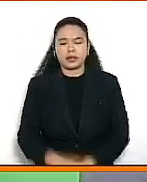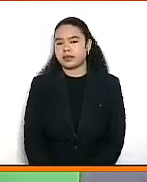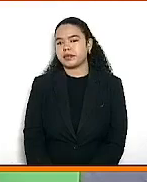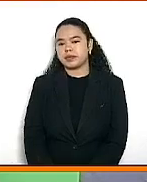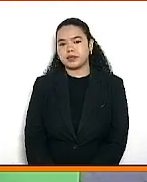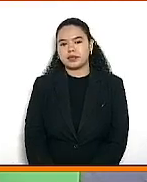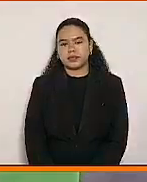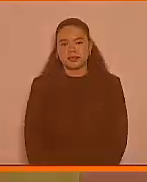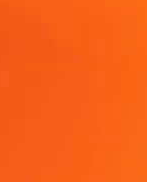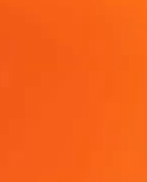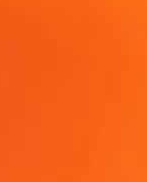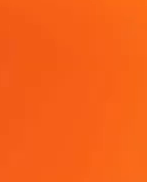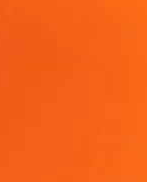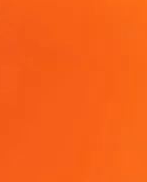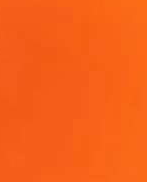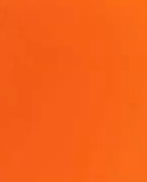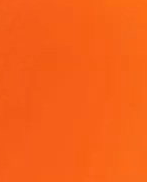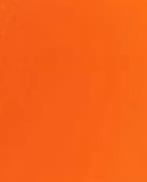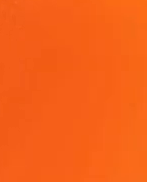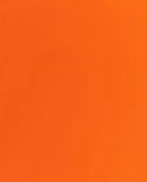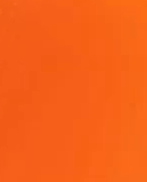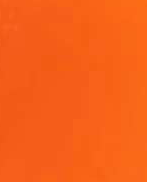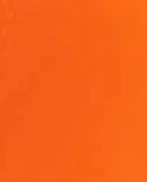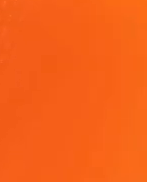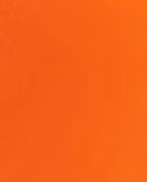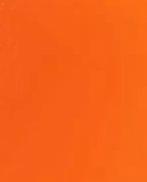vida. ¡Ay, qué bonito!